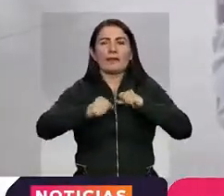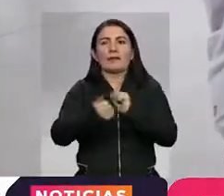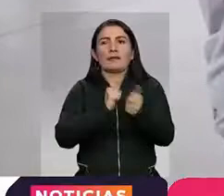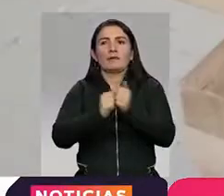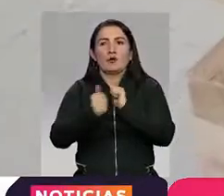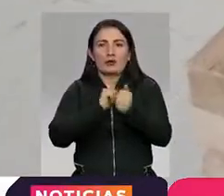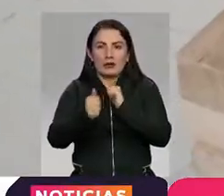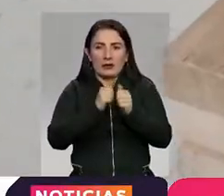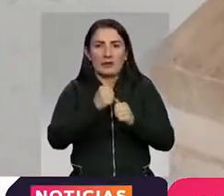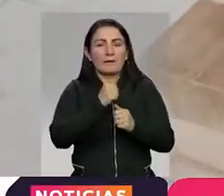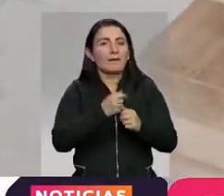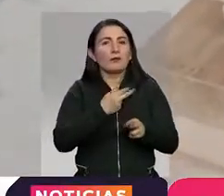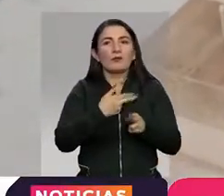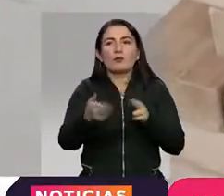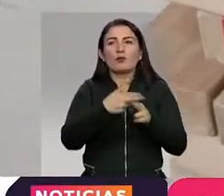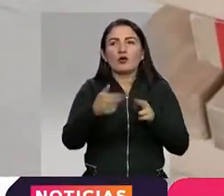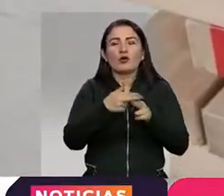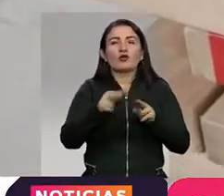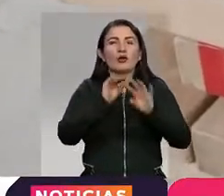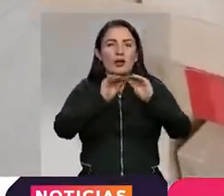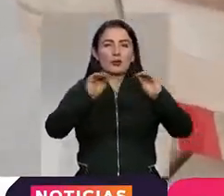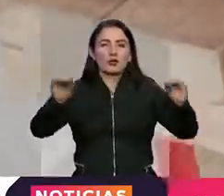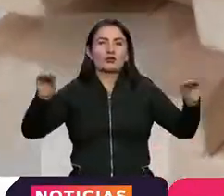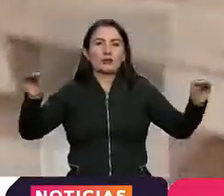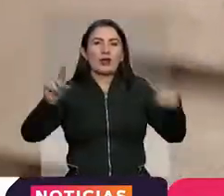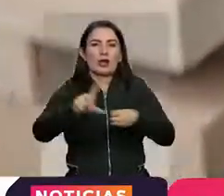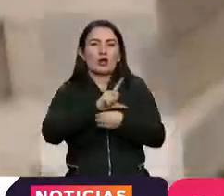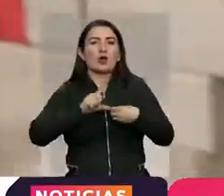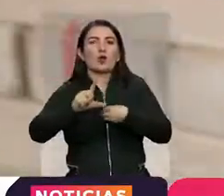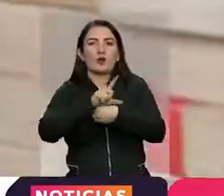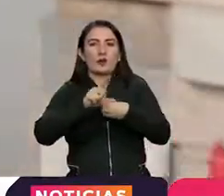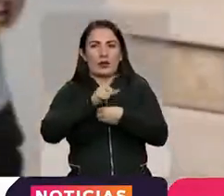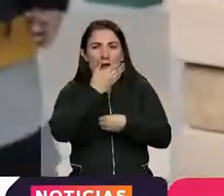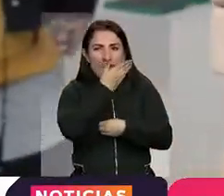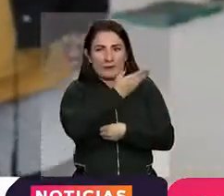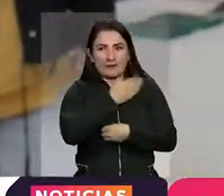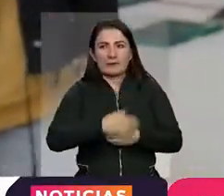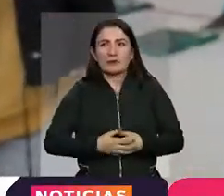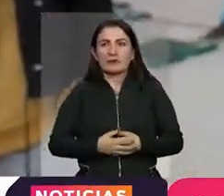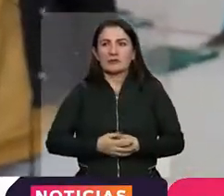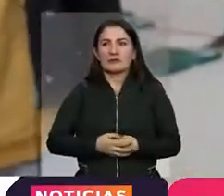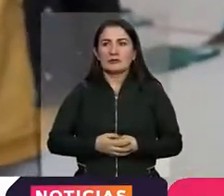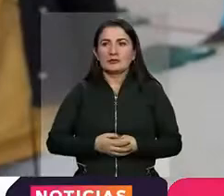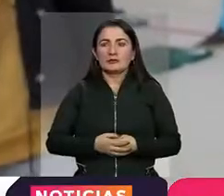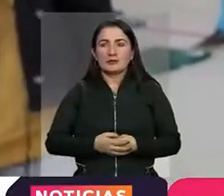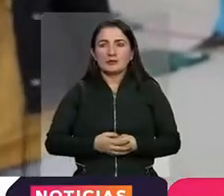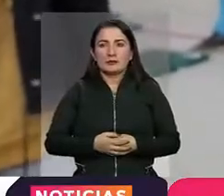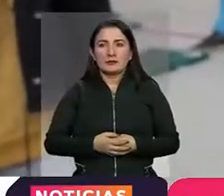próximamente se anunciarán otras localidades en las que se llevarán a cabo las jornadas.